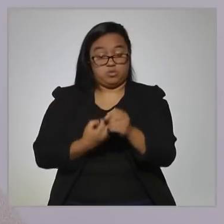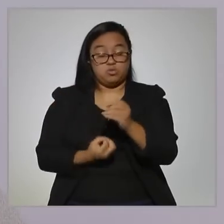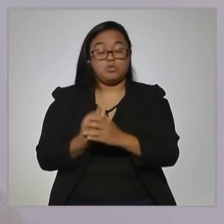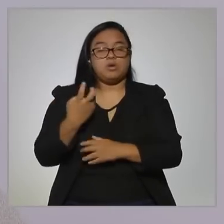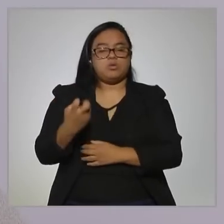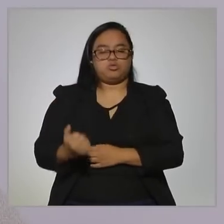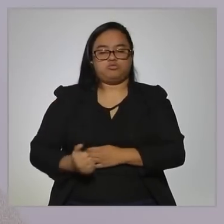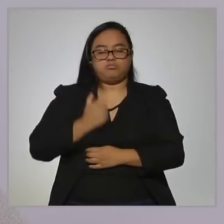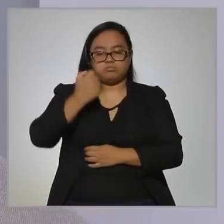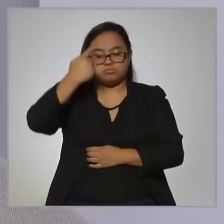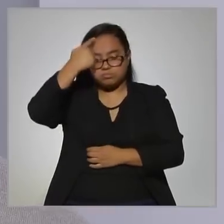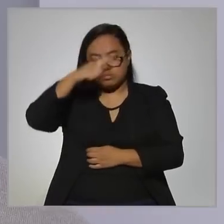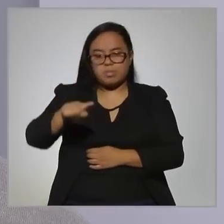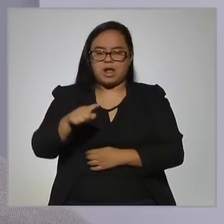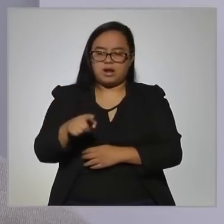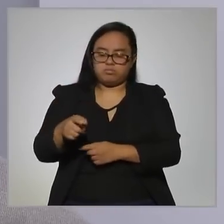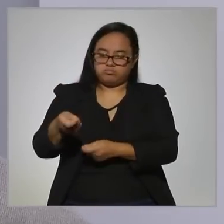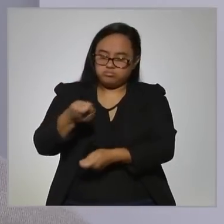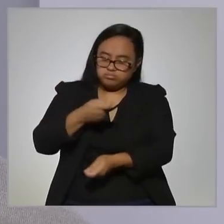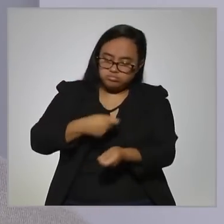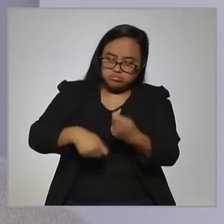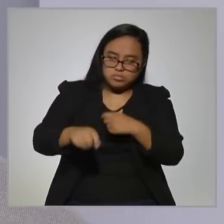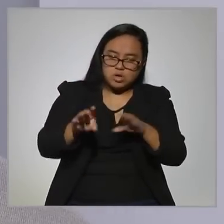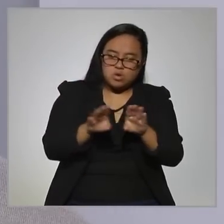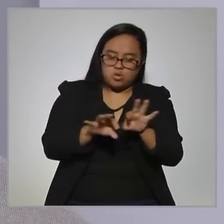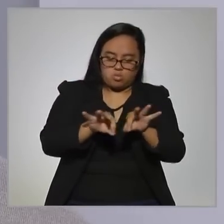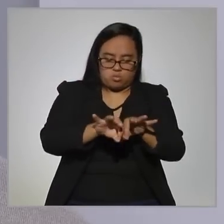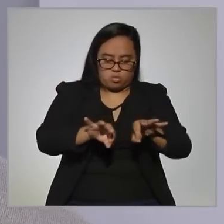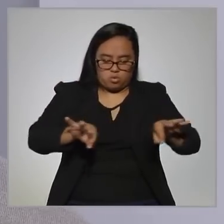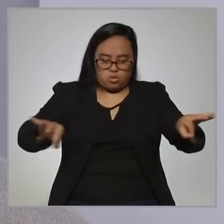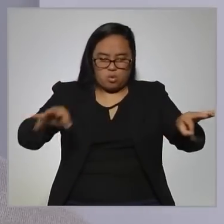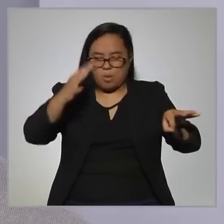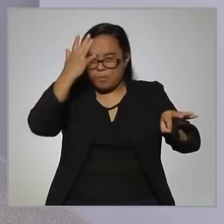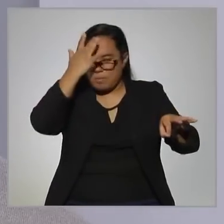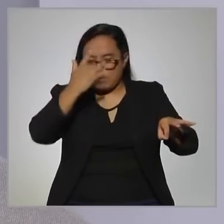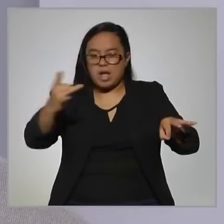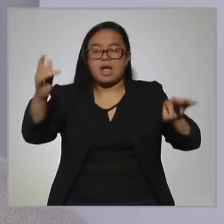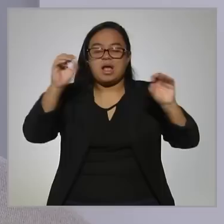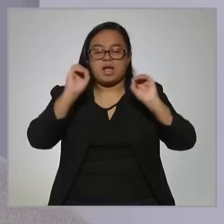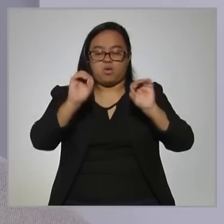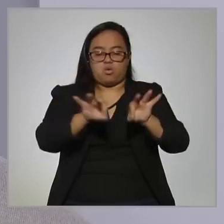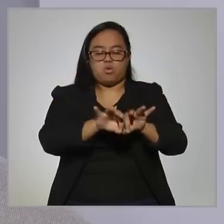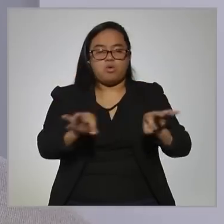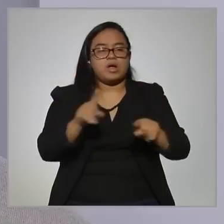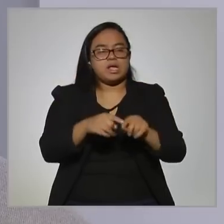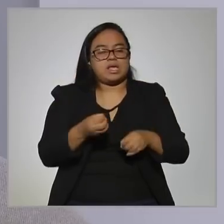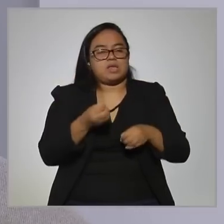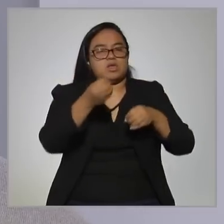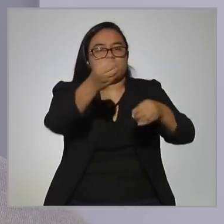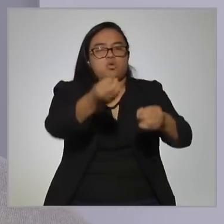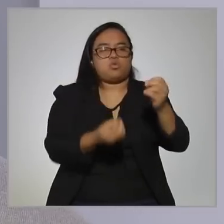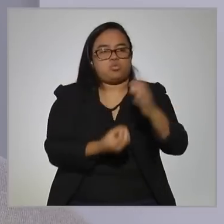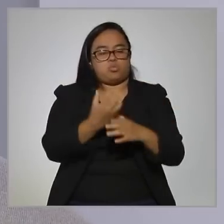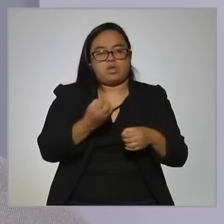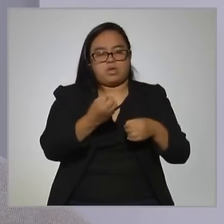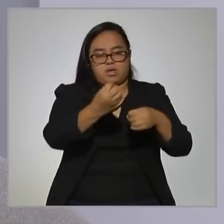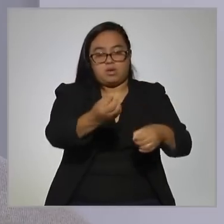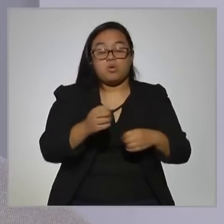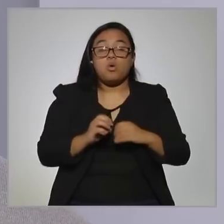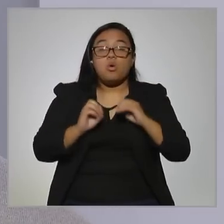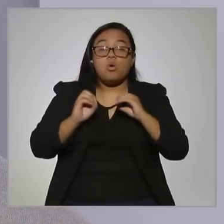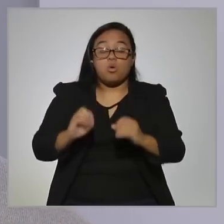buena oportunidad para hacer intercambio de las varas mágicas o de los bastones de mando. O pienso, por ejemplo, en los